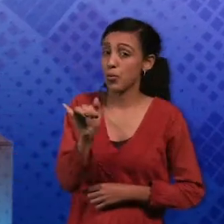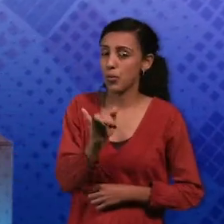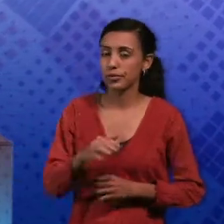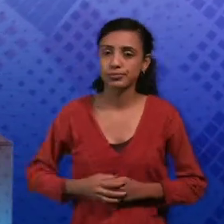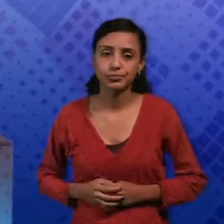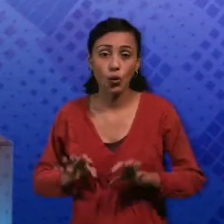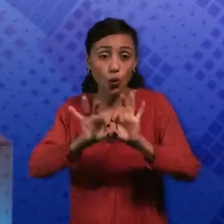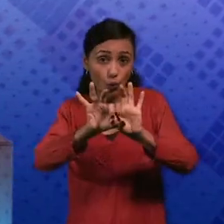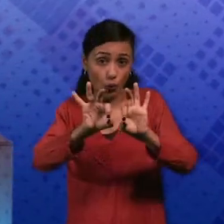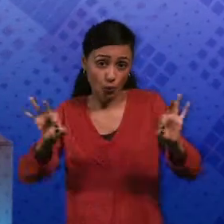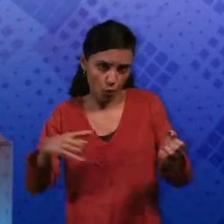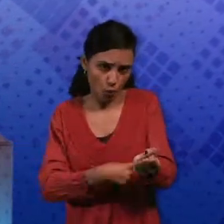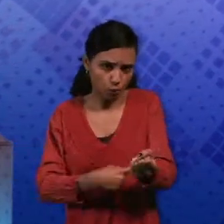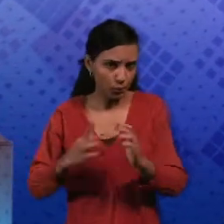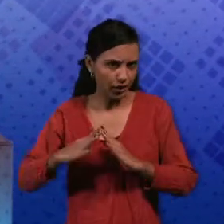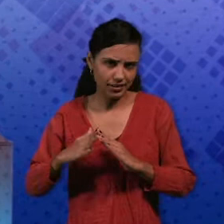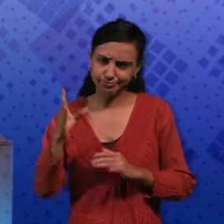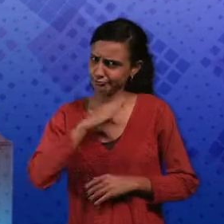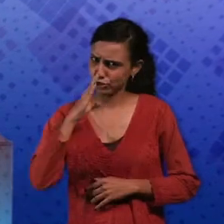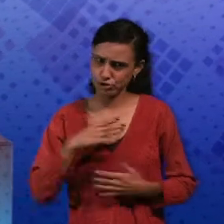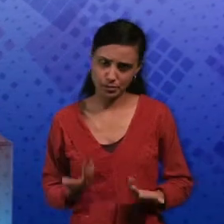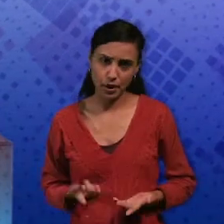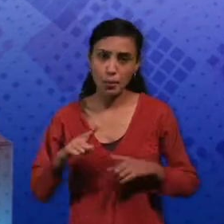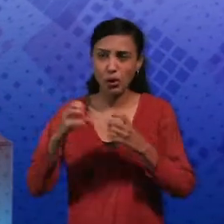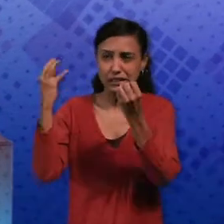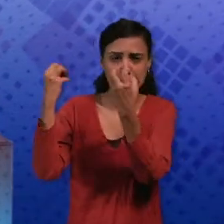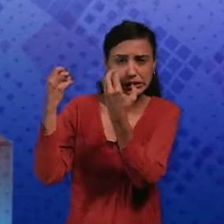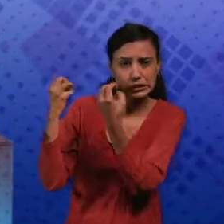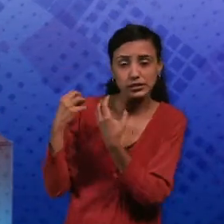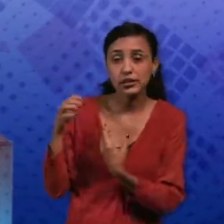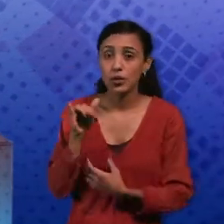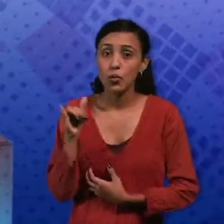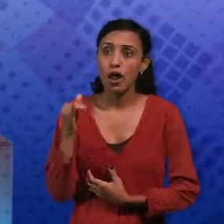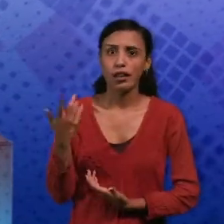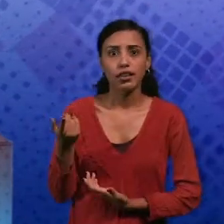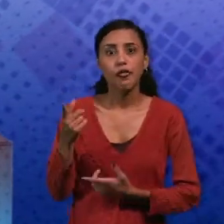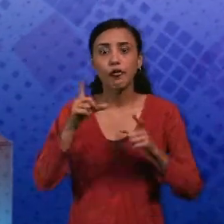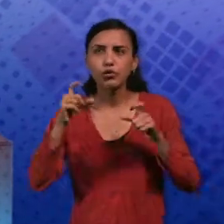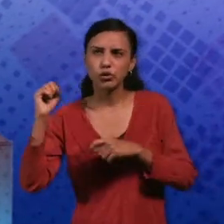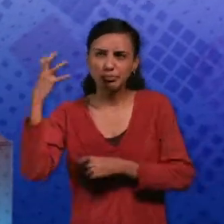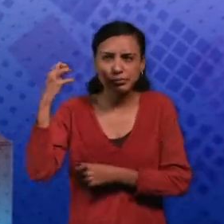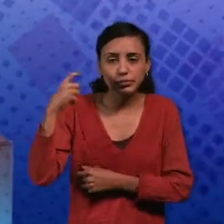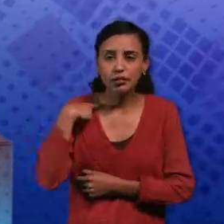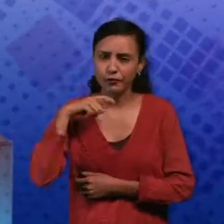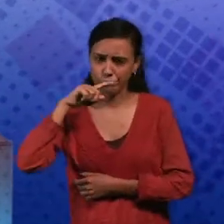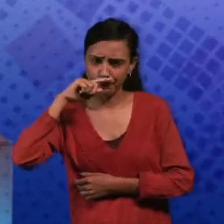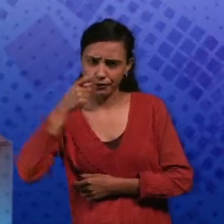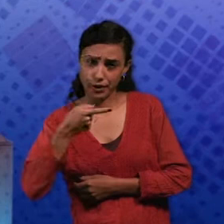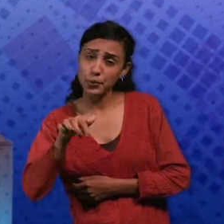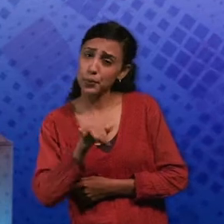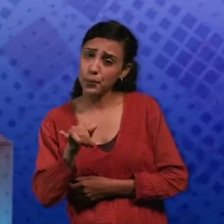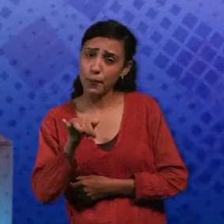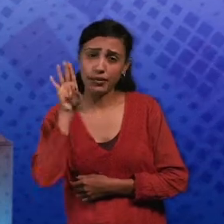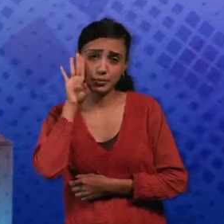tubos fluorescentes que tenemos comúnmente en casa no sirven porque fliquean. O sea, la luz pestañea entre foto y foto y eso afea muchísimo la animación que